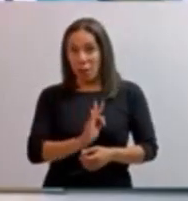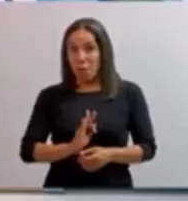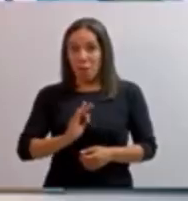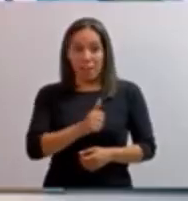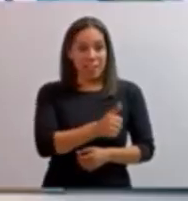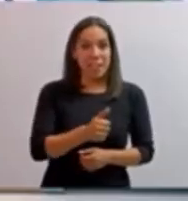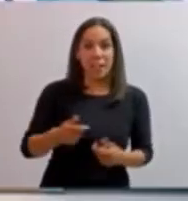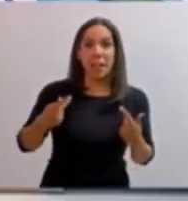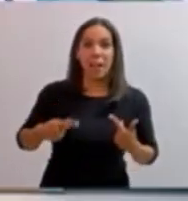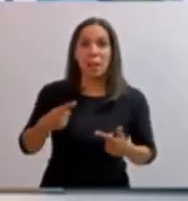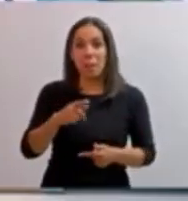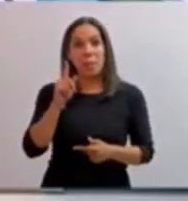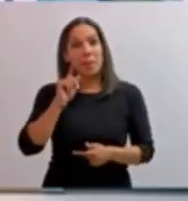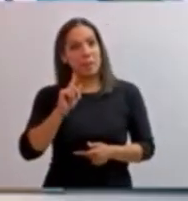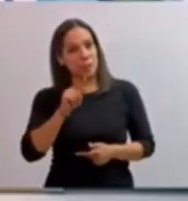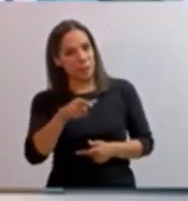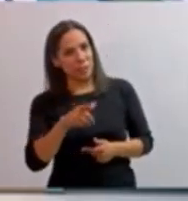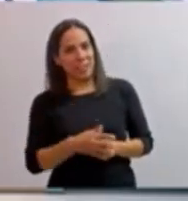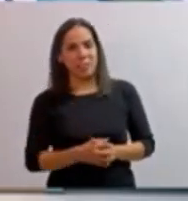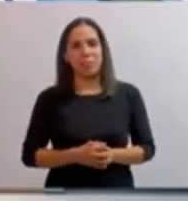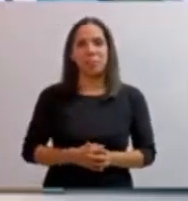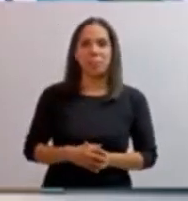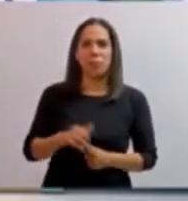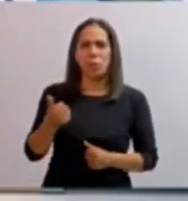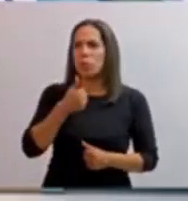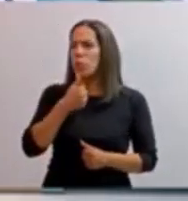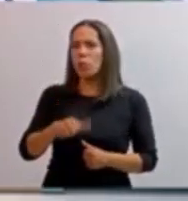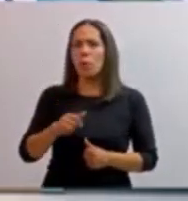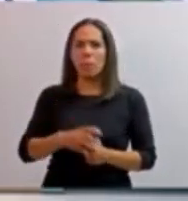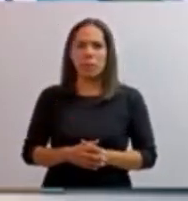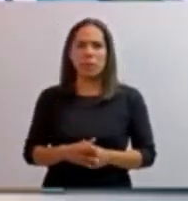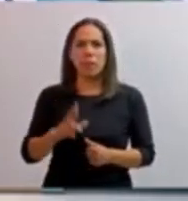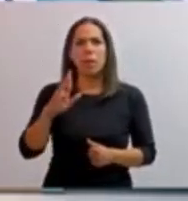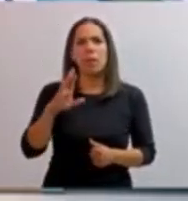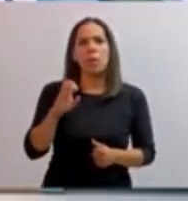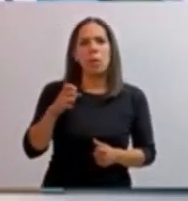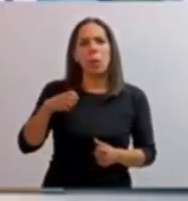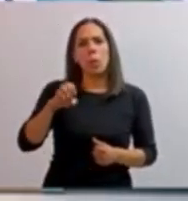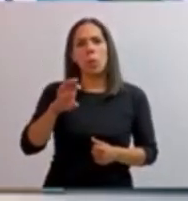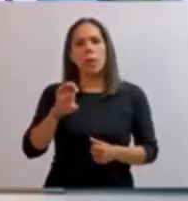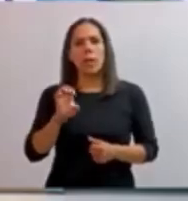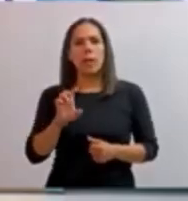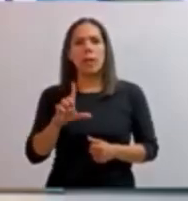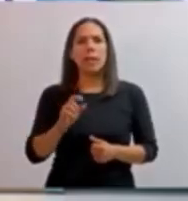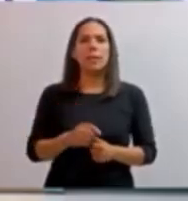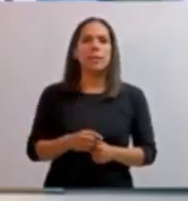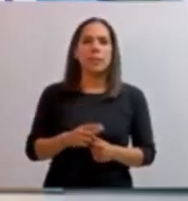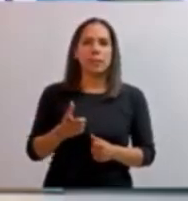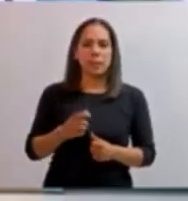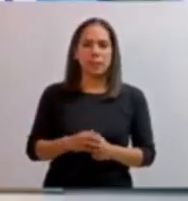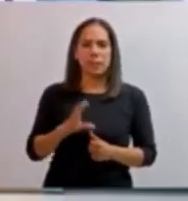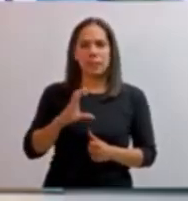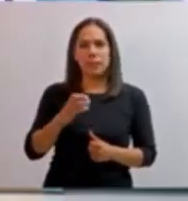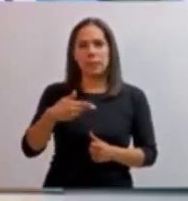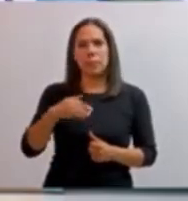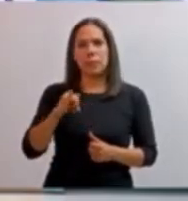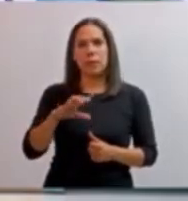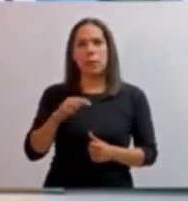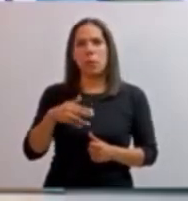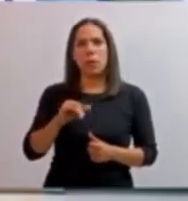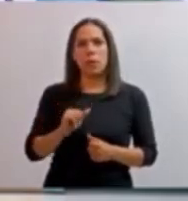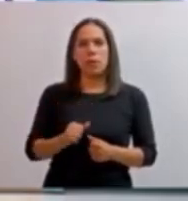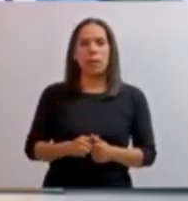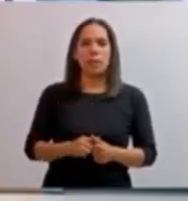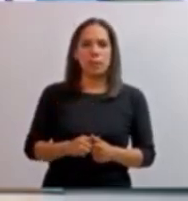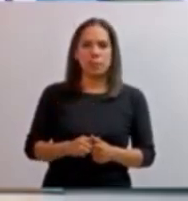todas. Y tenemos un comentario más de Roque Vázquez Zavala, que es de Chimalhuacán, y